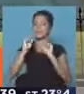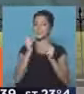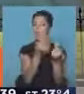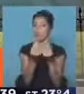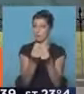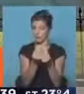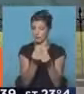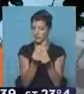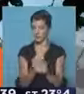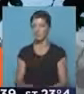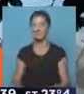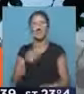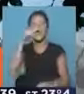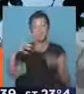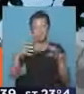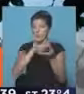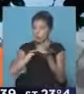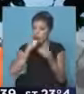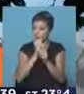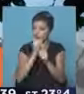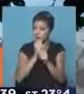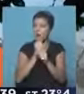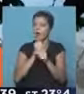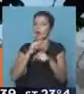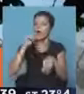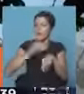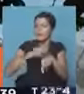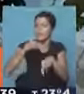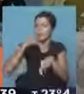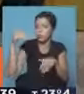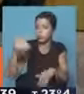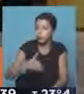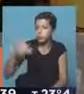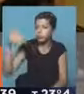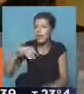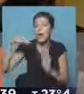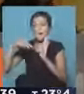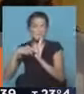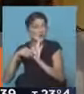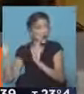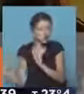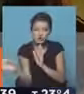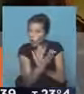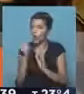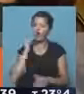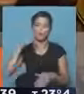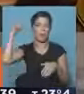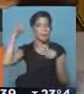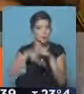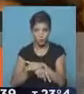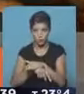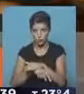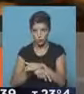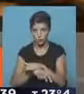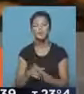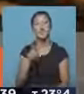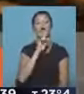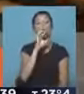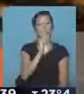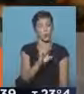ensamblado del nuevo gobierno es lento pero de perfil inequívocamente ultra conservador como trump cuya